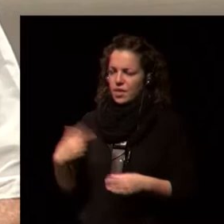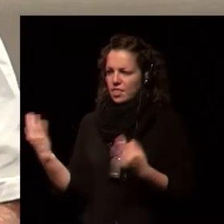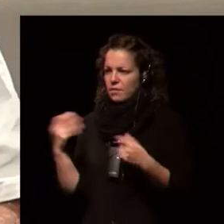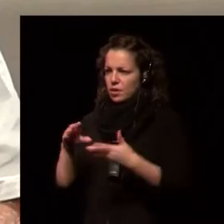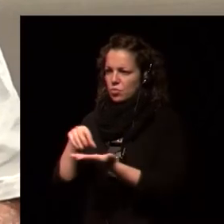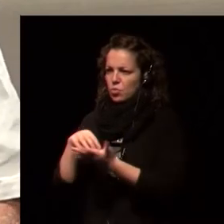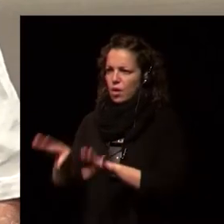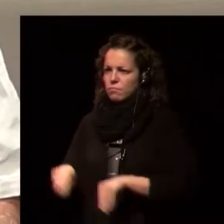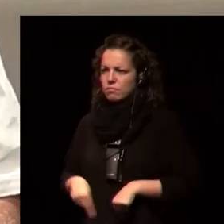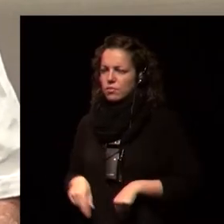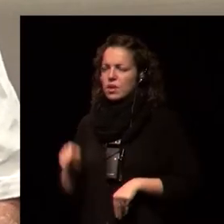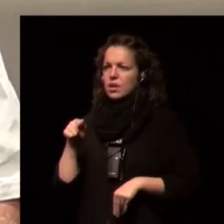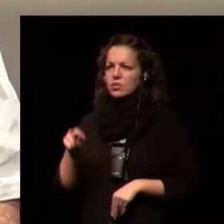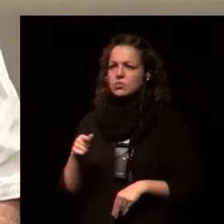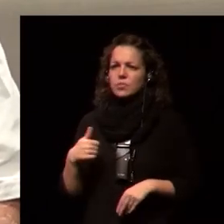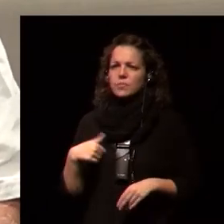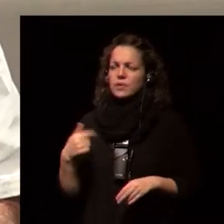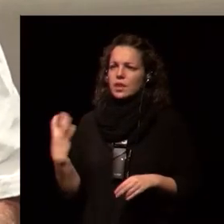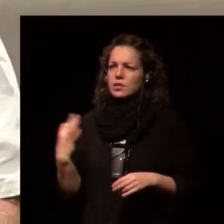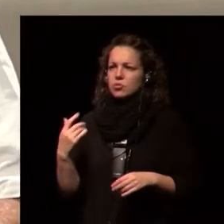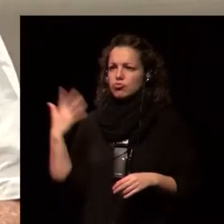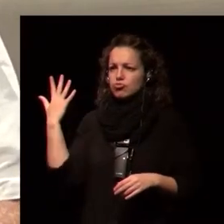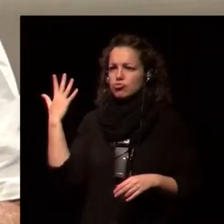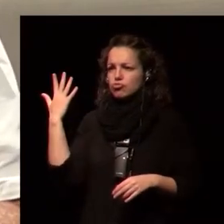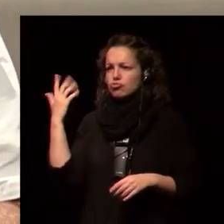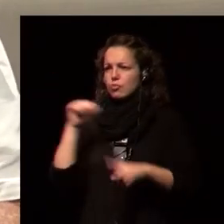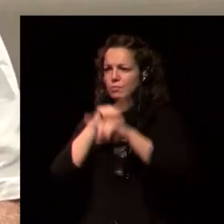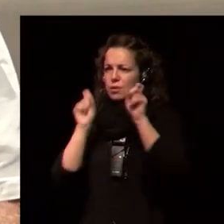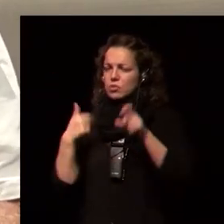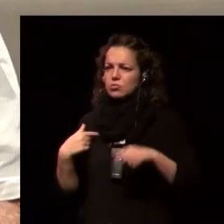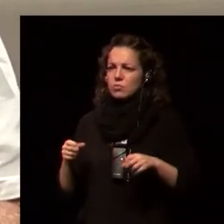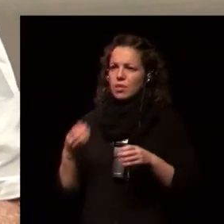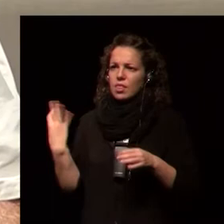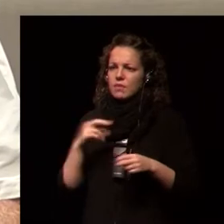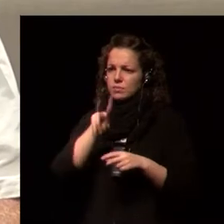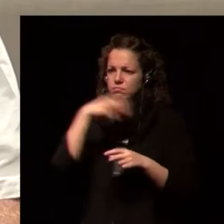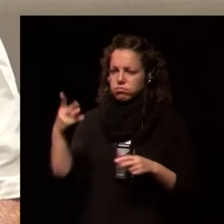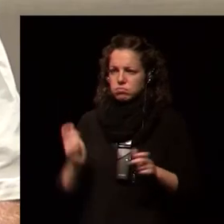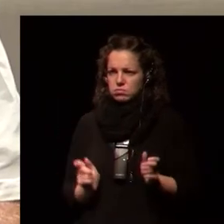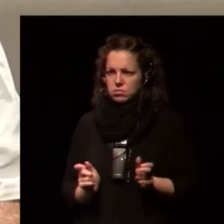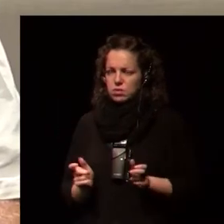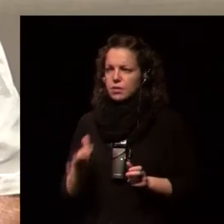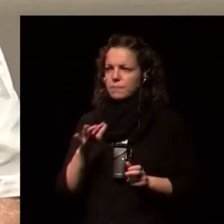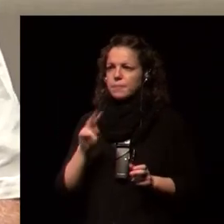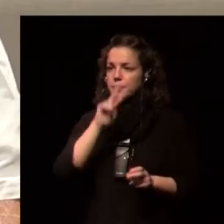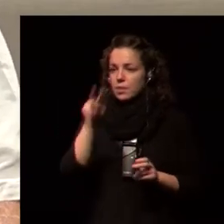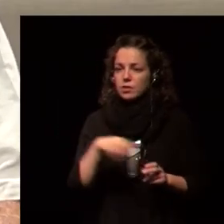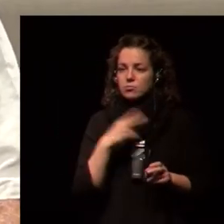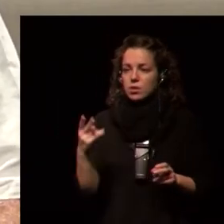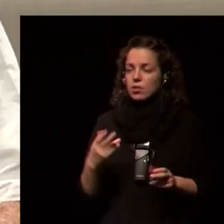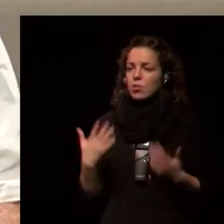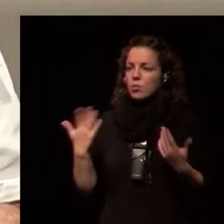los múltiples supuestos que he tenido que absorber o desestimar en los últimos 30 años. El resultado de